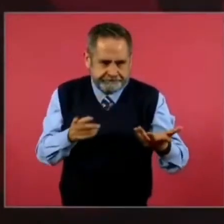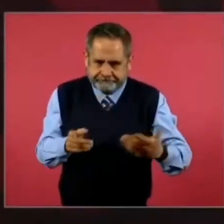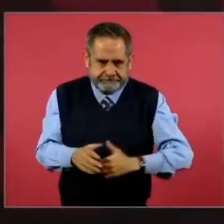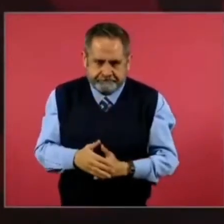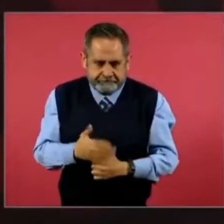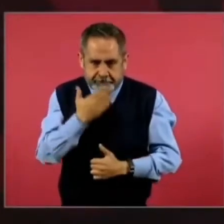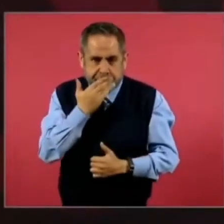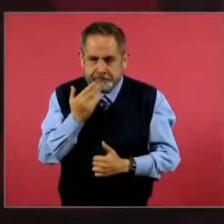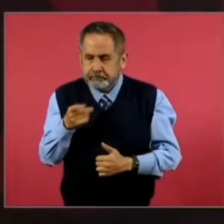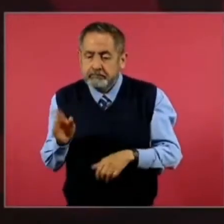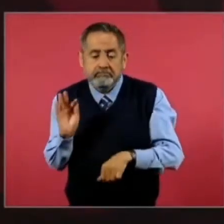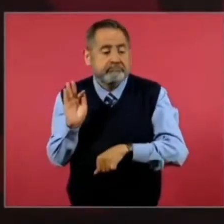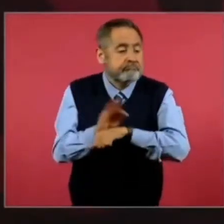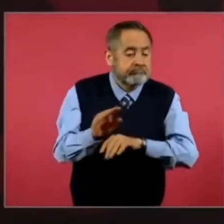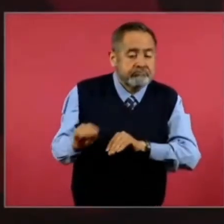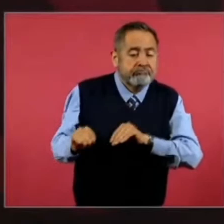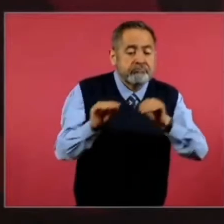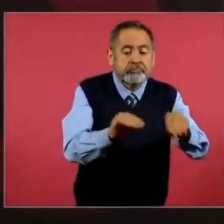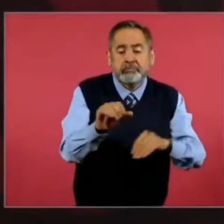el asilo,